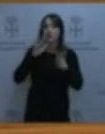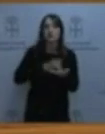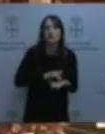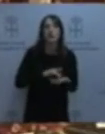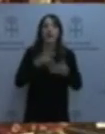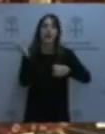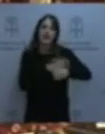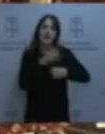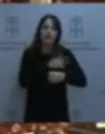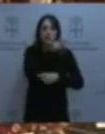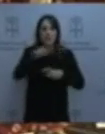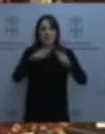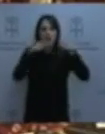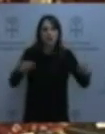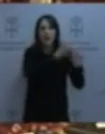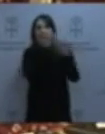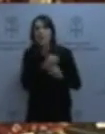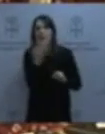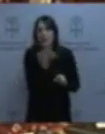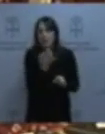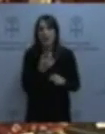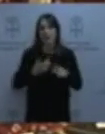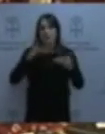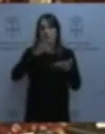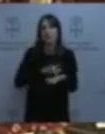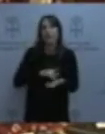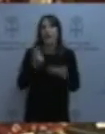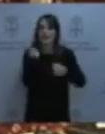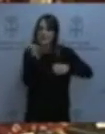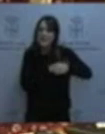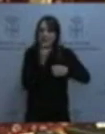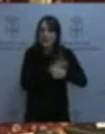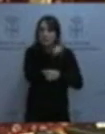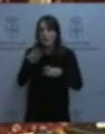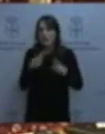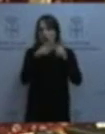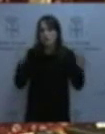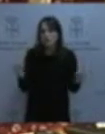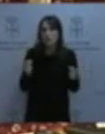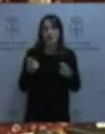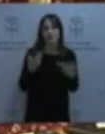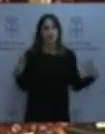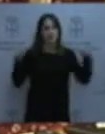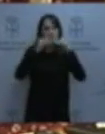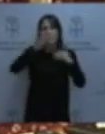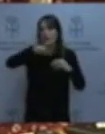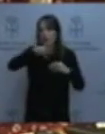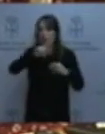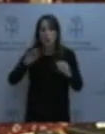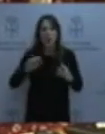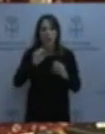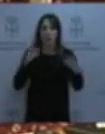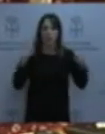en Liberbank? ¿Qué pasa si los intereses de la gente no coinciden con los de Manuel Menéndez, como ha sucedido en tantas ocasiones? ¿Quién levantará la voz y quién